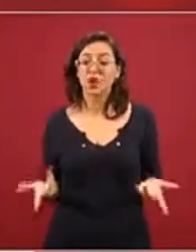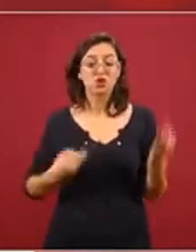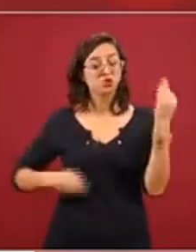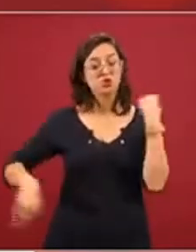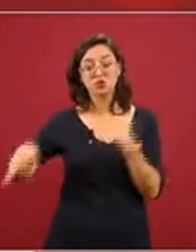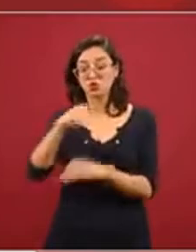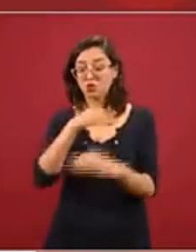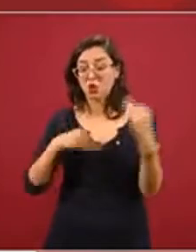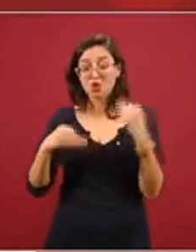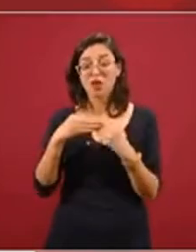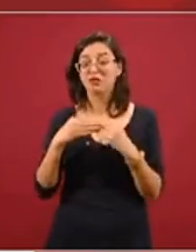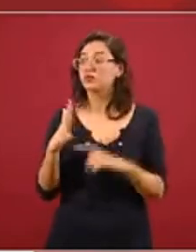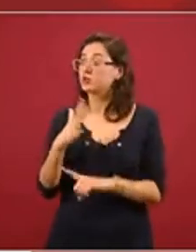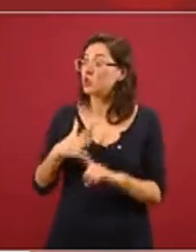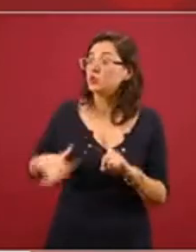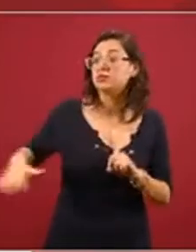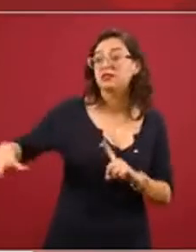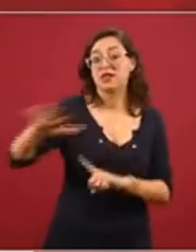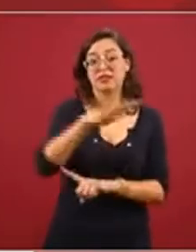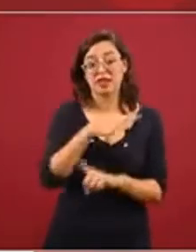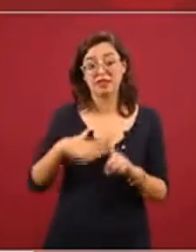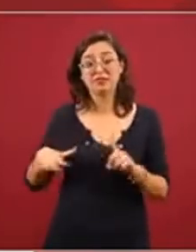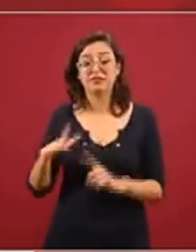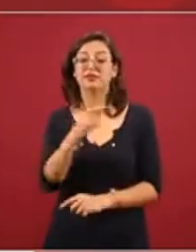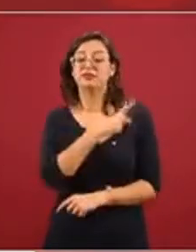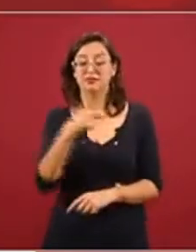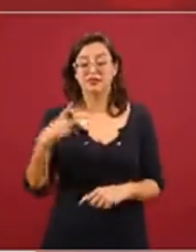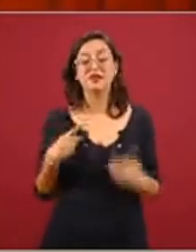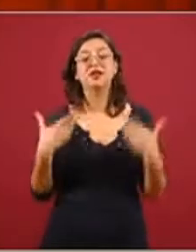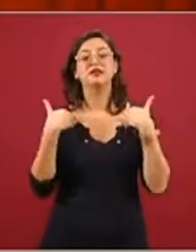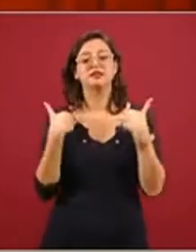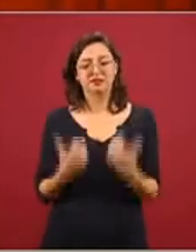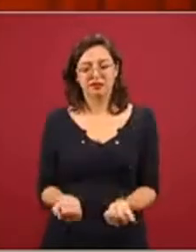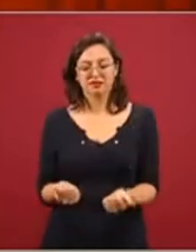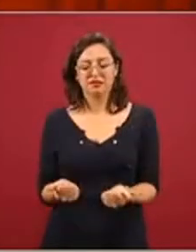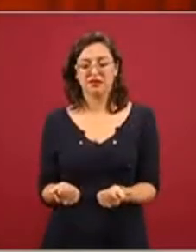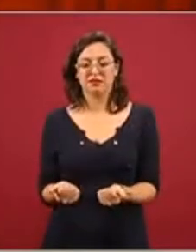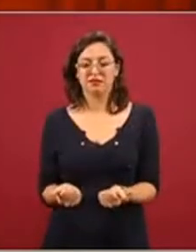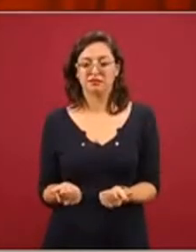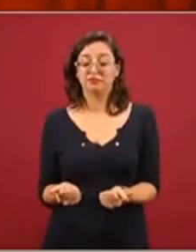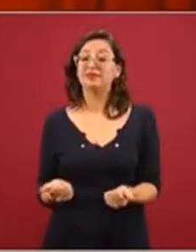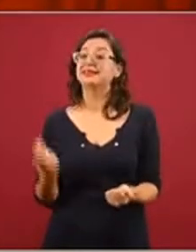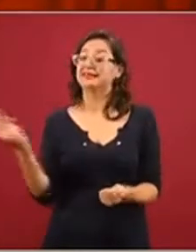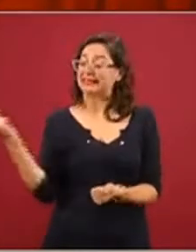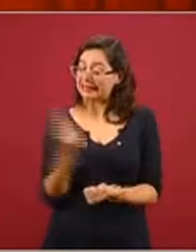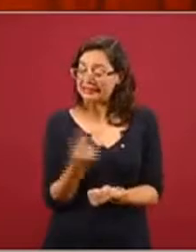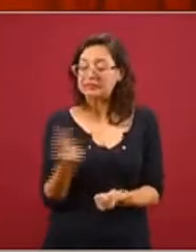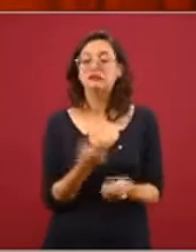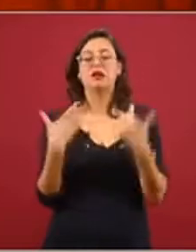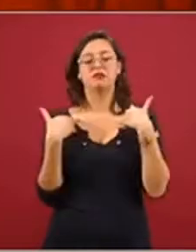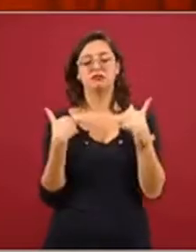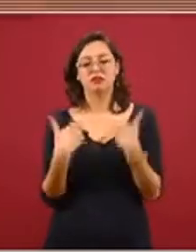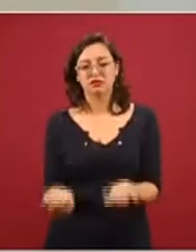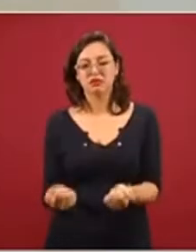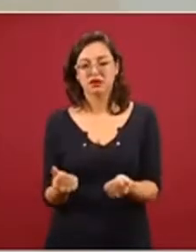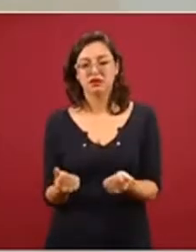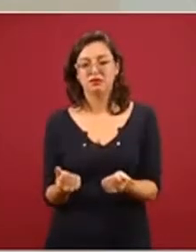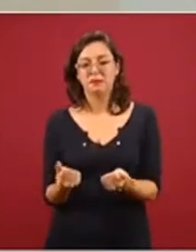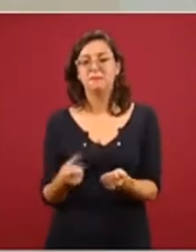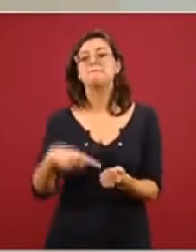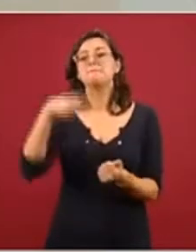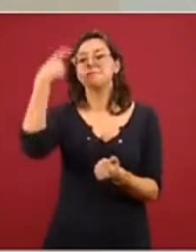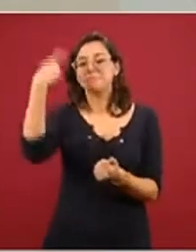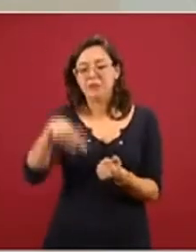todas en nuestra sociedad se involucren con esta idea. Y se involucren con esta idea para poder tener